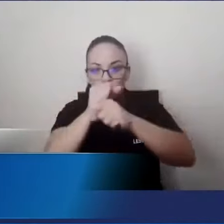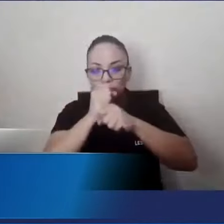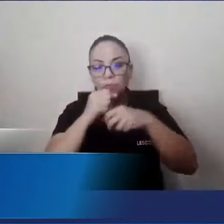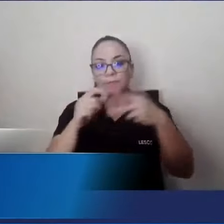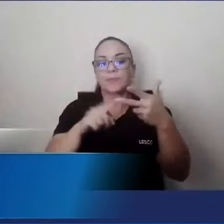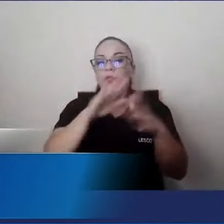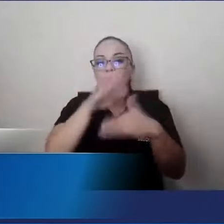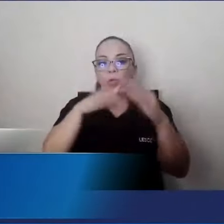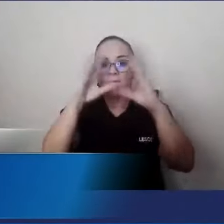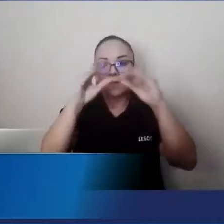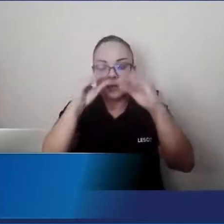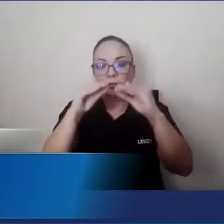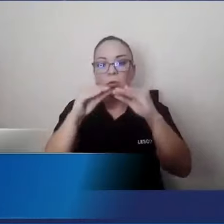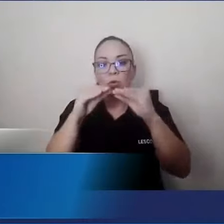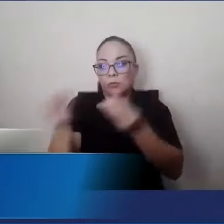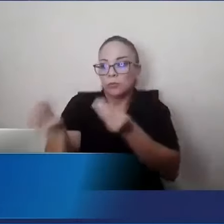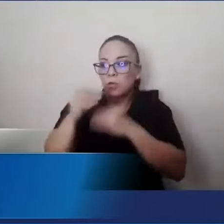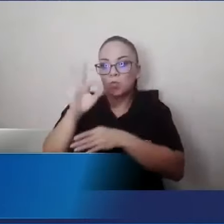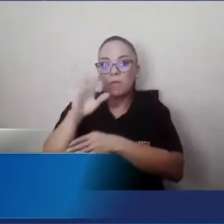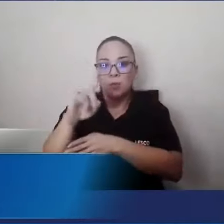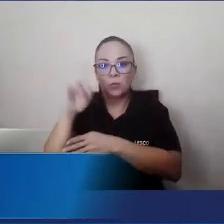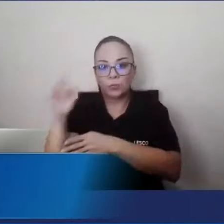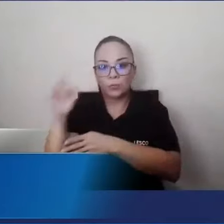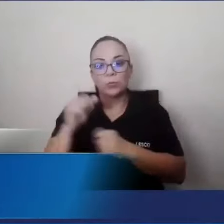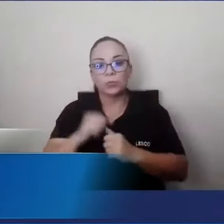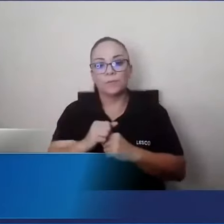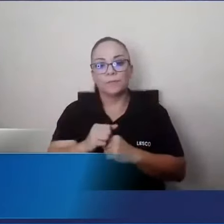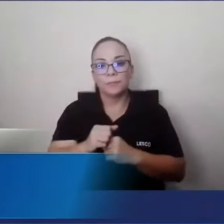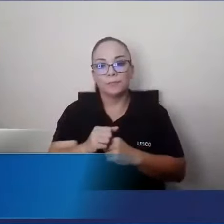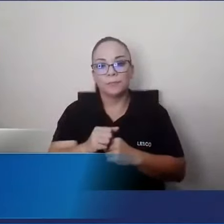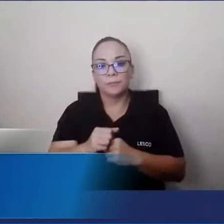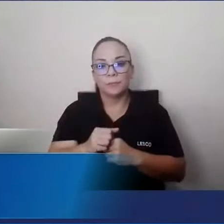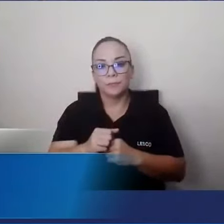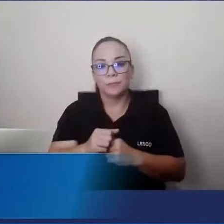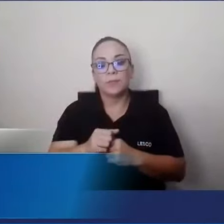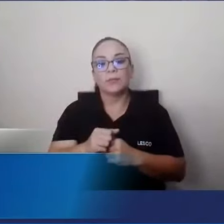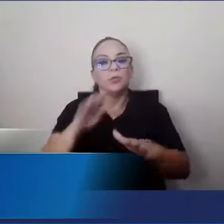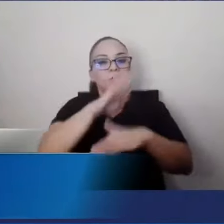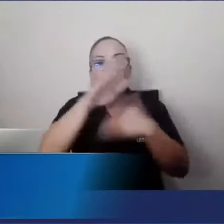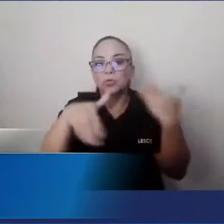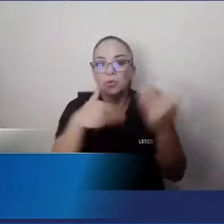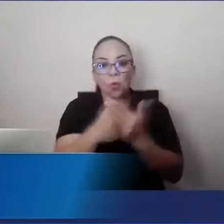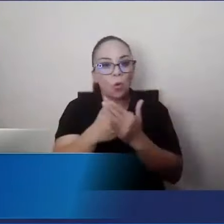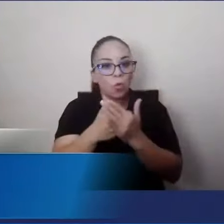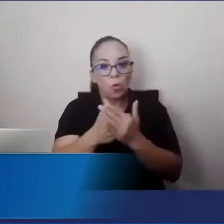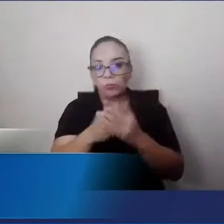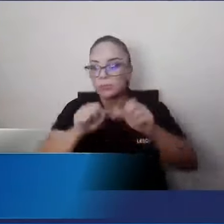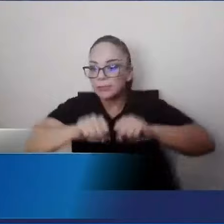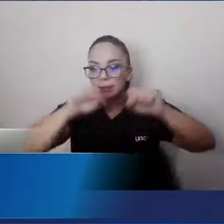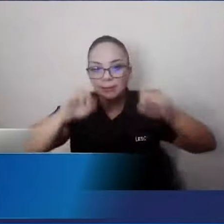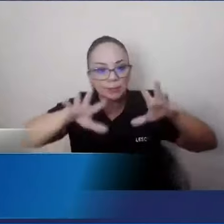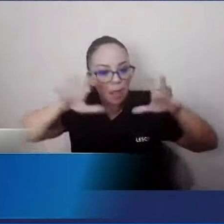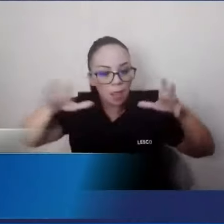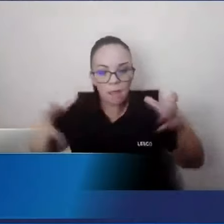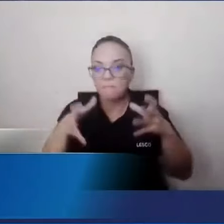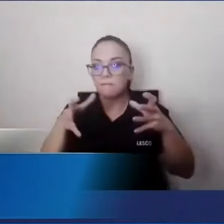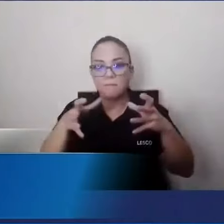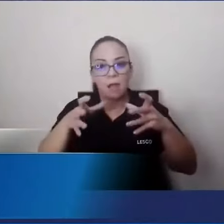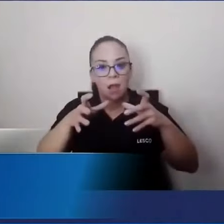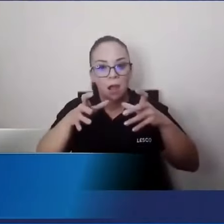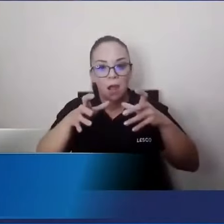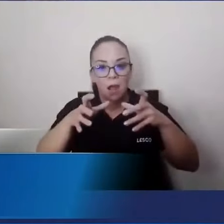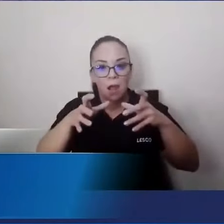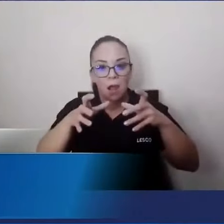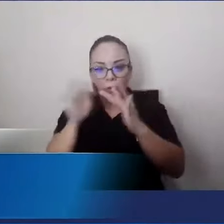brindada por el 911, 911. Todo esto es un sistema informático interconectado